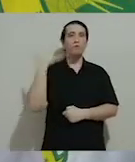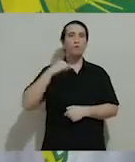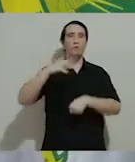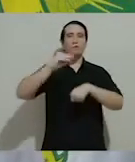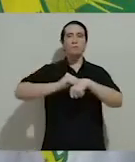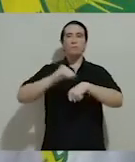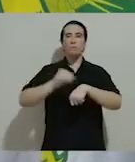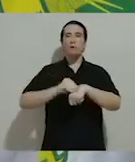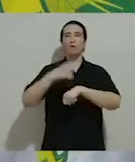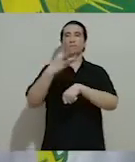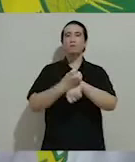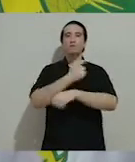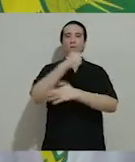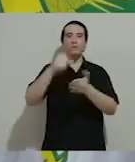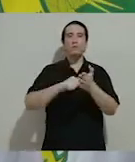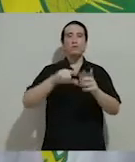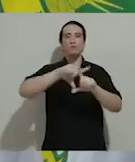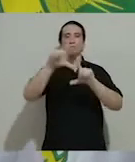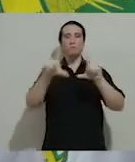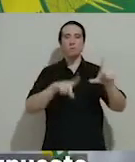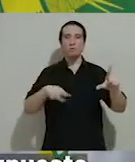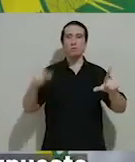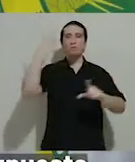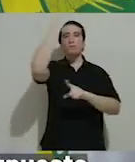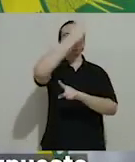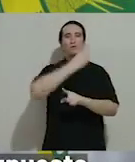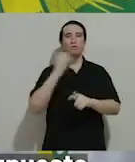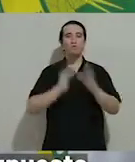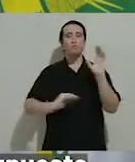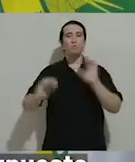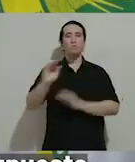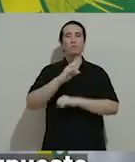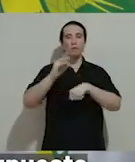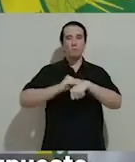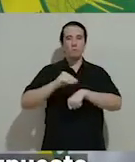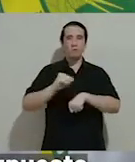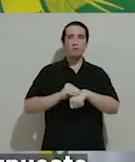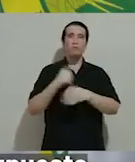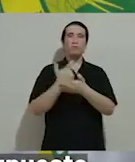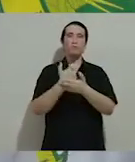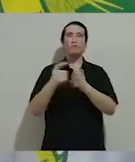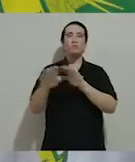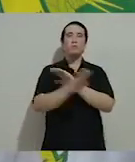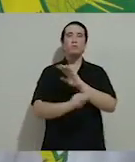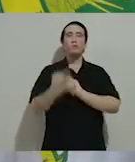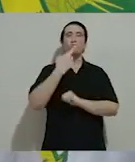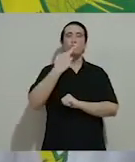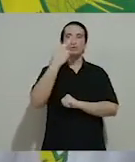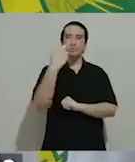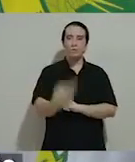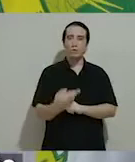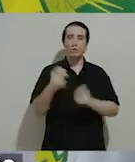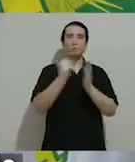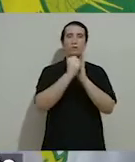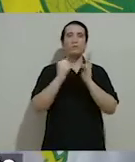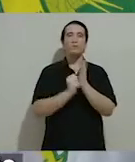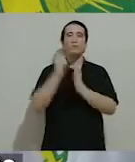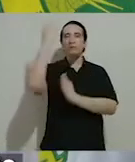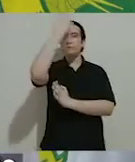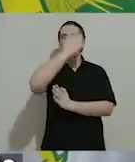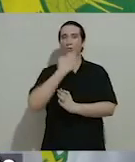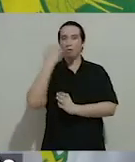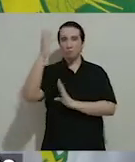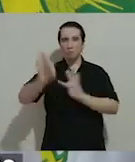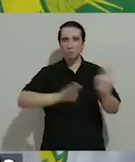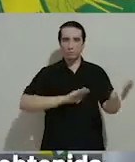que Yucatán se coloque en el tercer lugar nacional en el diagnóstico sobre la implementación del presupuesto basado en resultados y el sistema de